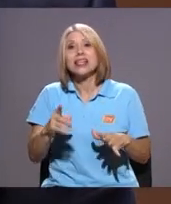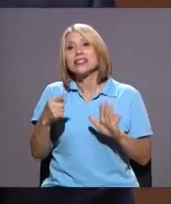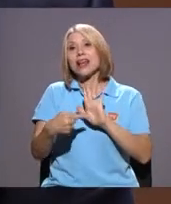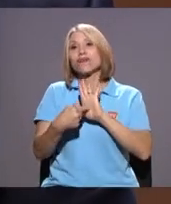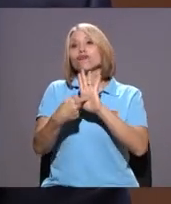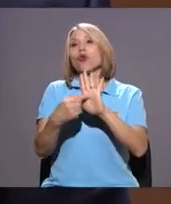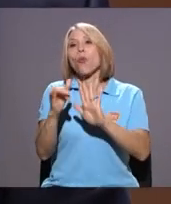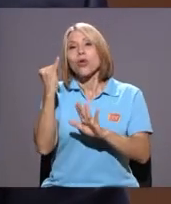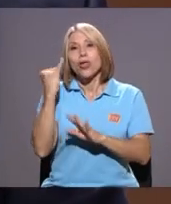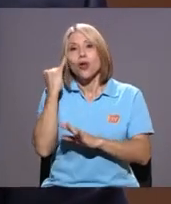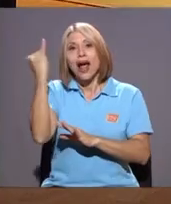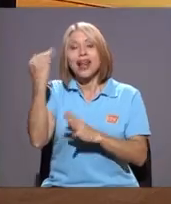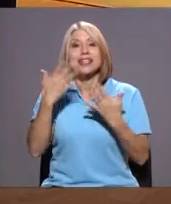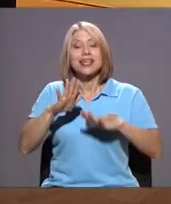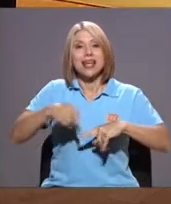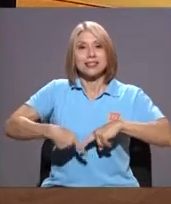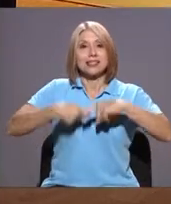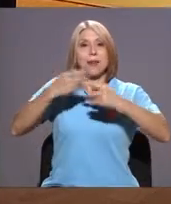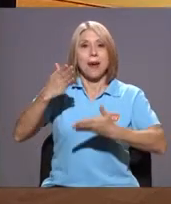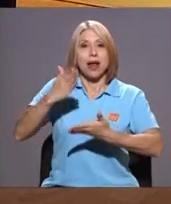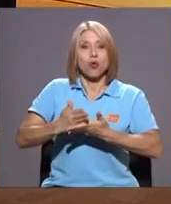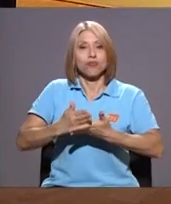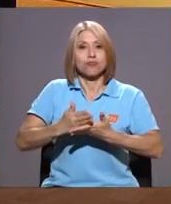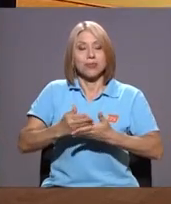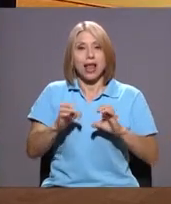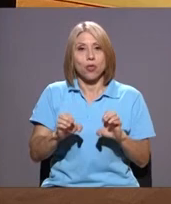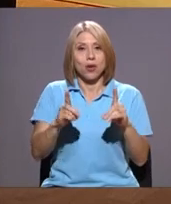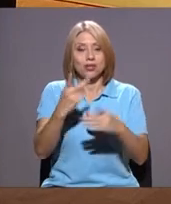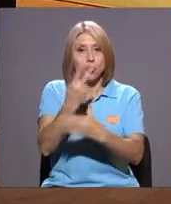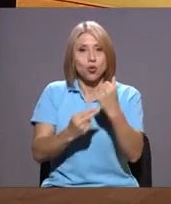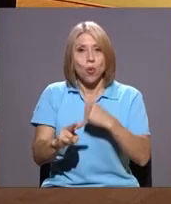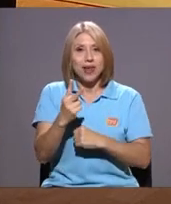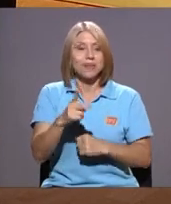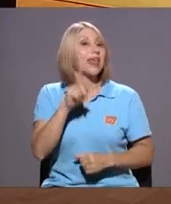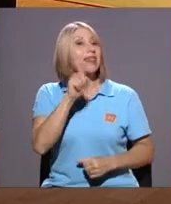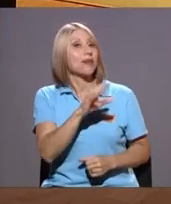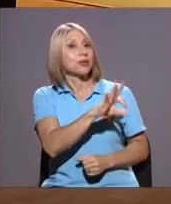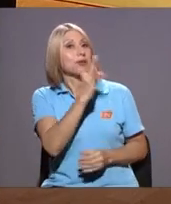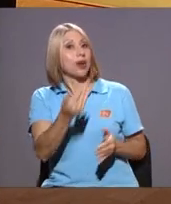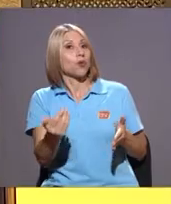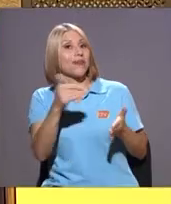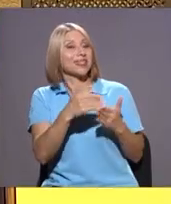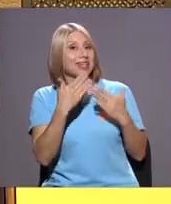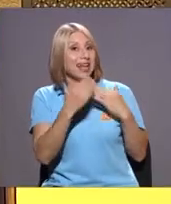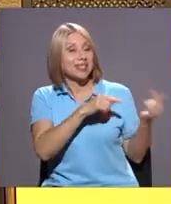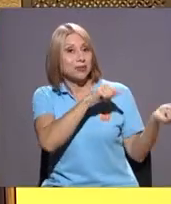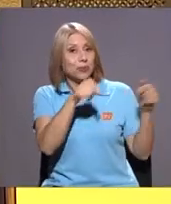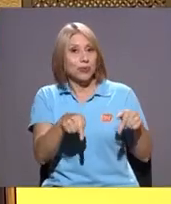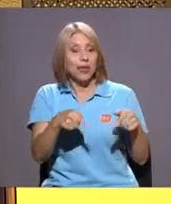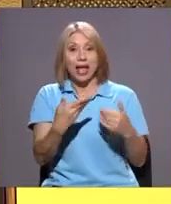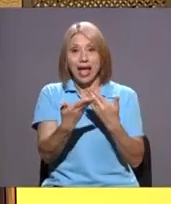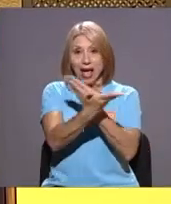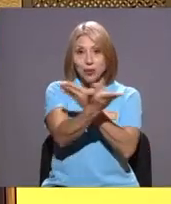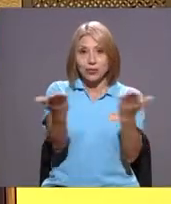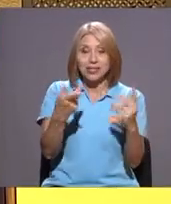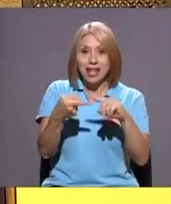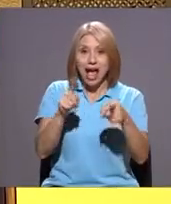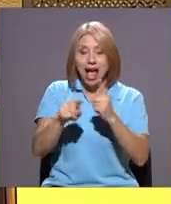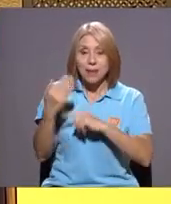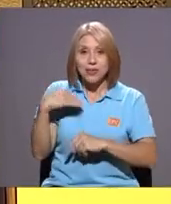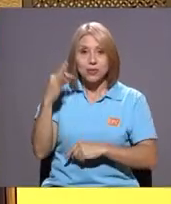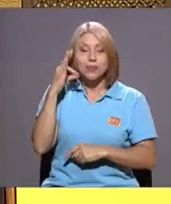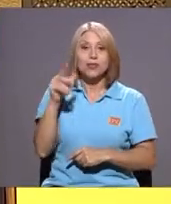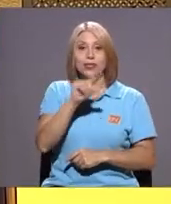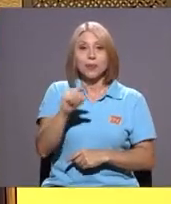ritmo que venía de la educación dual tenemos que volverlo invitar don gerardo y gracias por haber estado segura vez a las amigas y amigos les decimos